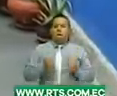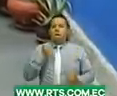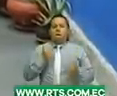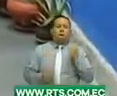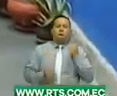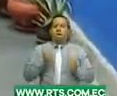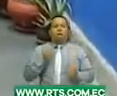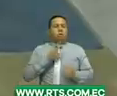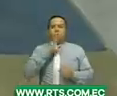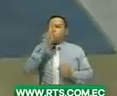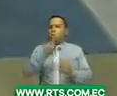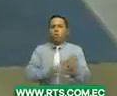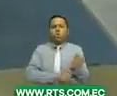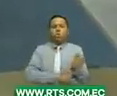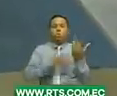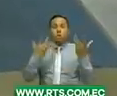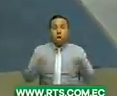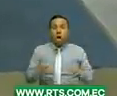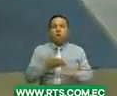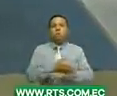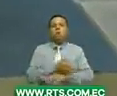con ejercicios de yoga.